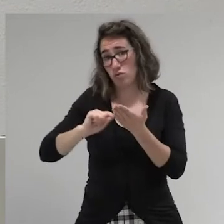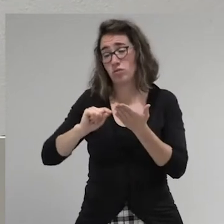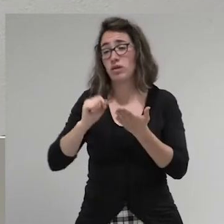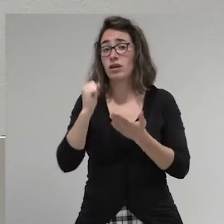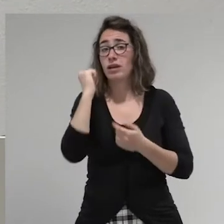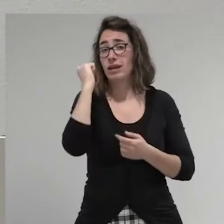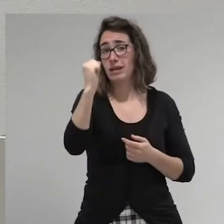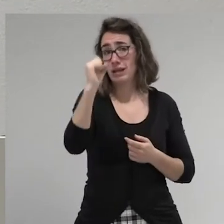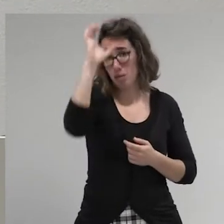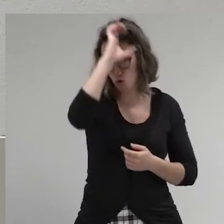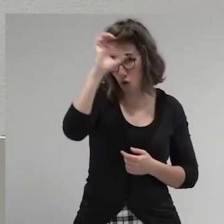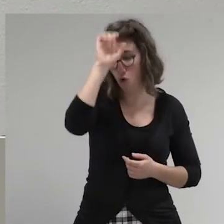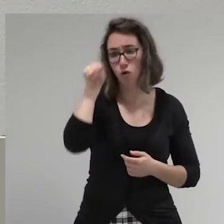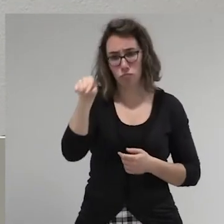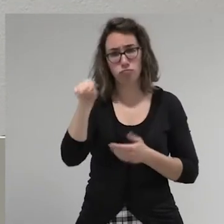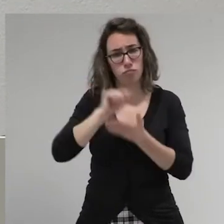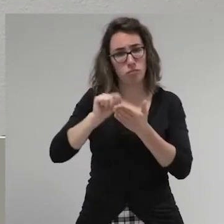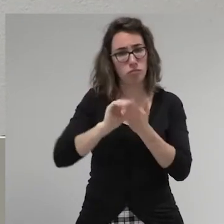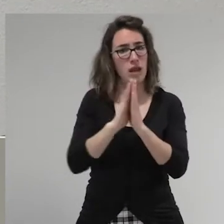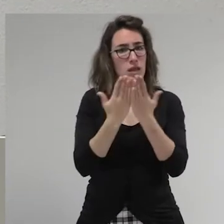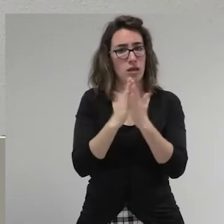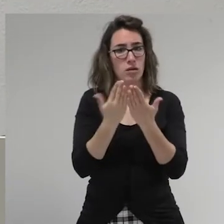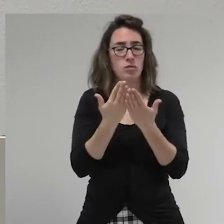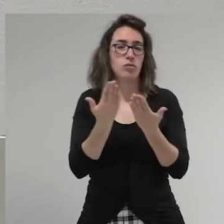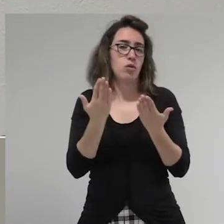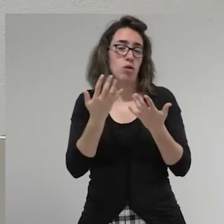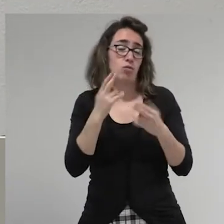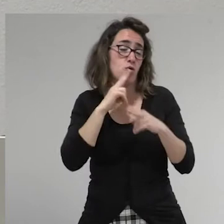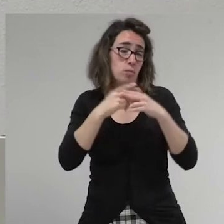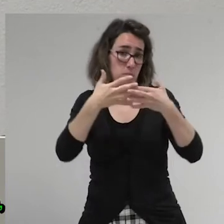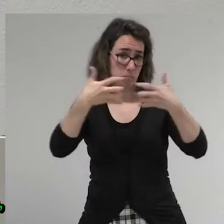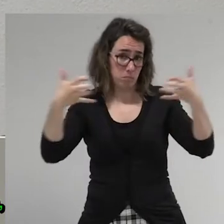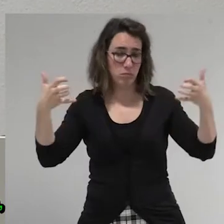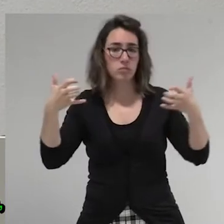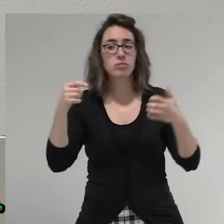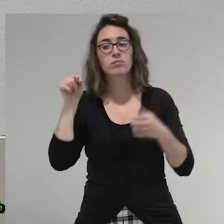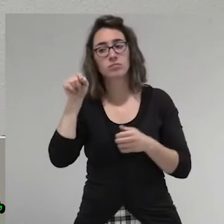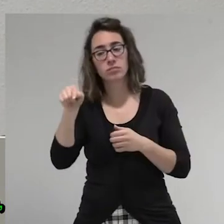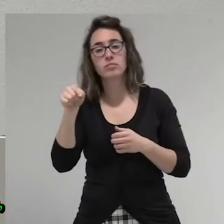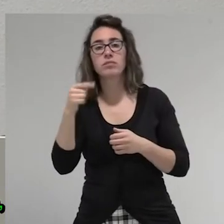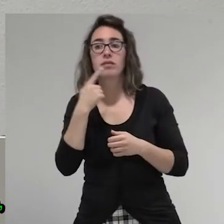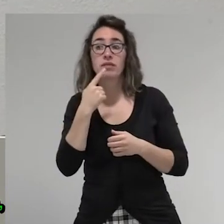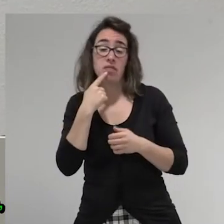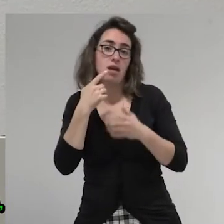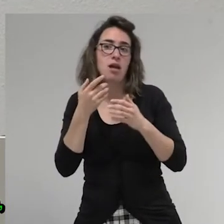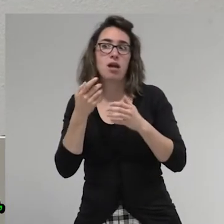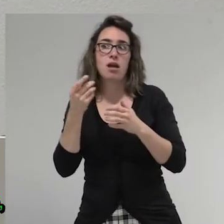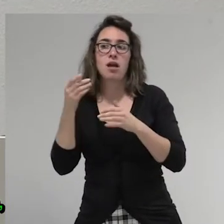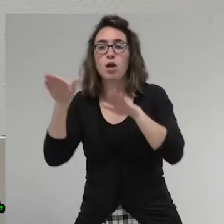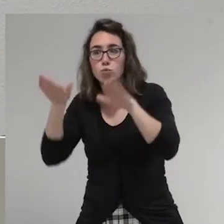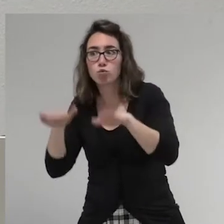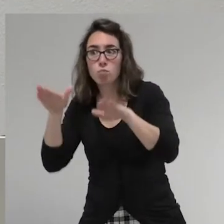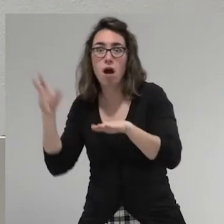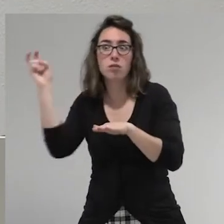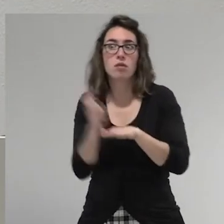un profesor, él escribe un libro que se llama Muslims Are Coming, vienen los musulmanes, hablando de la islamofobia de